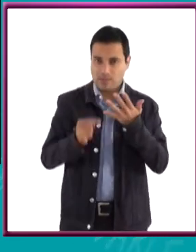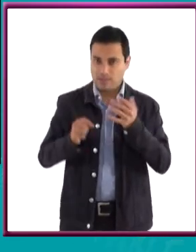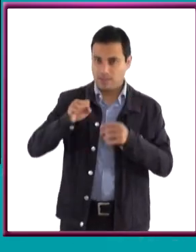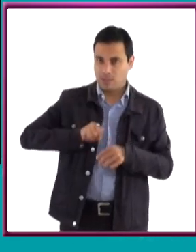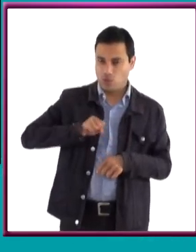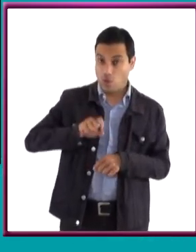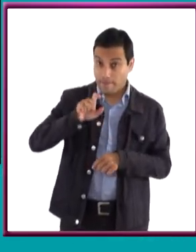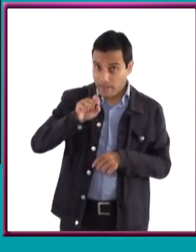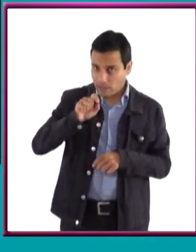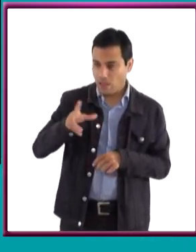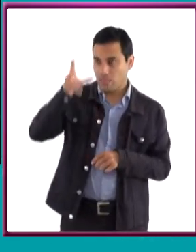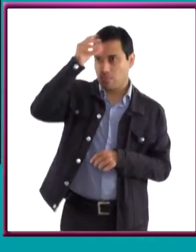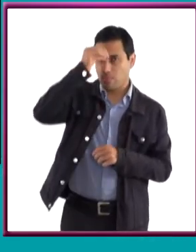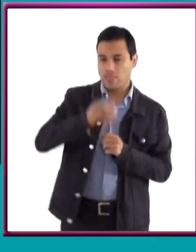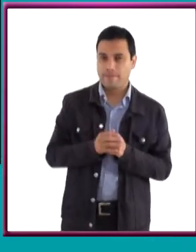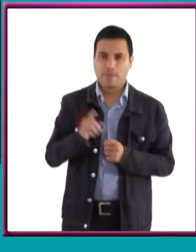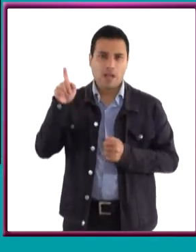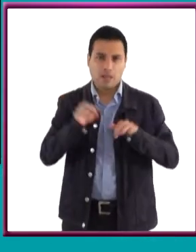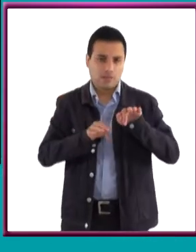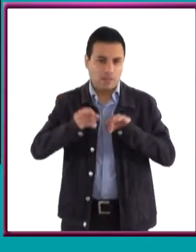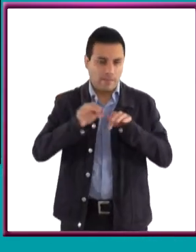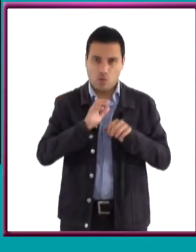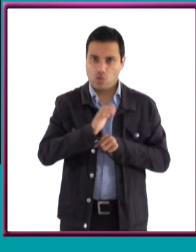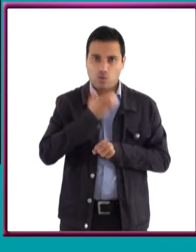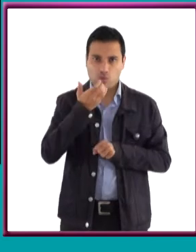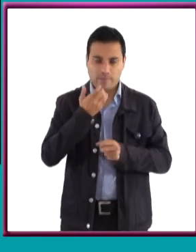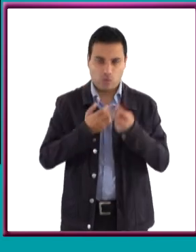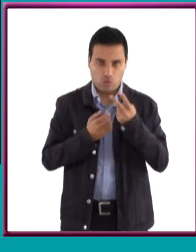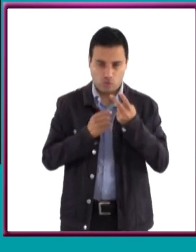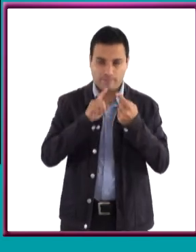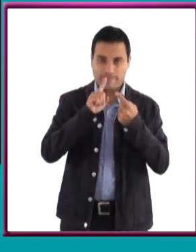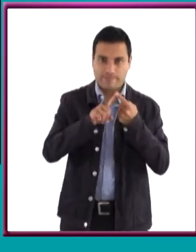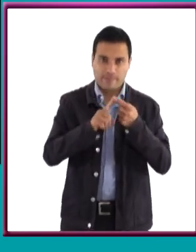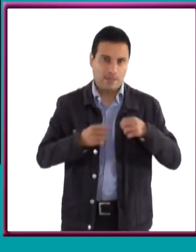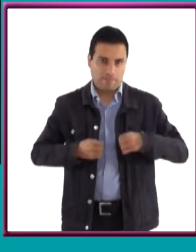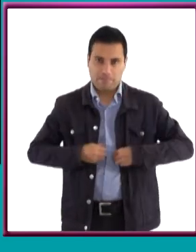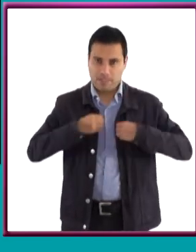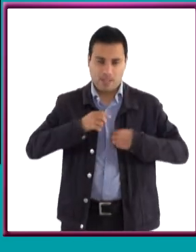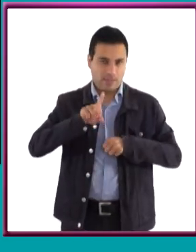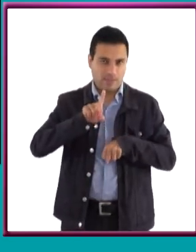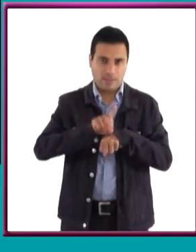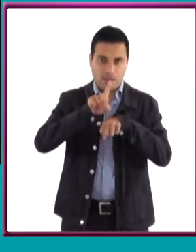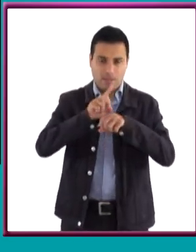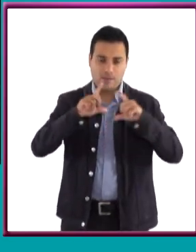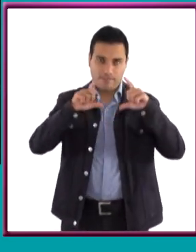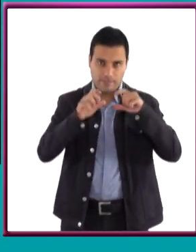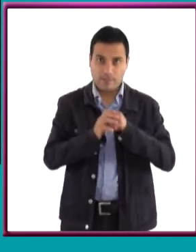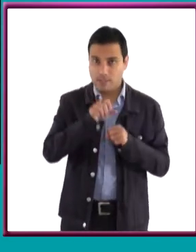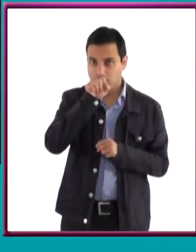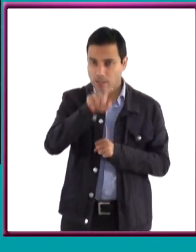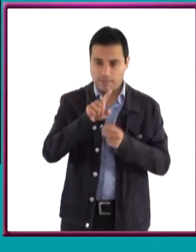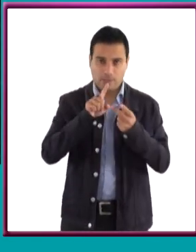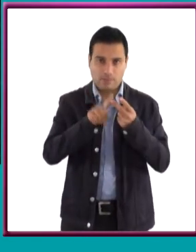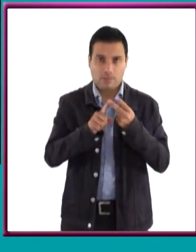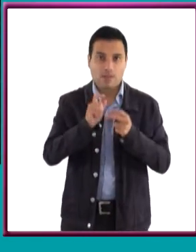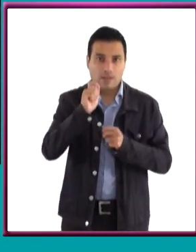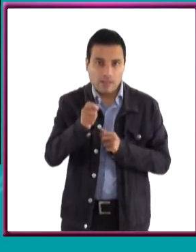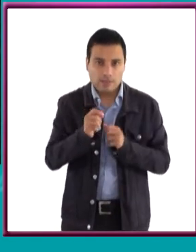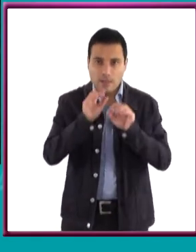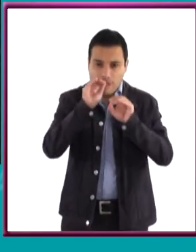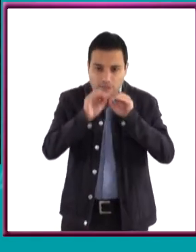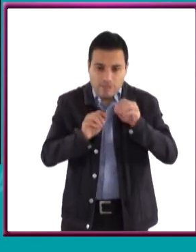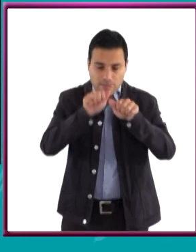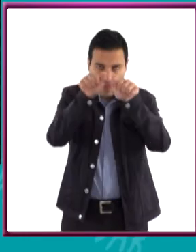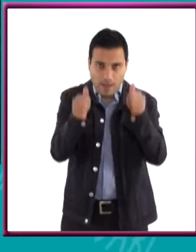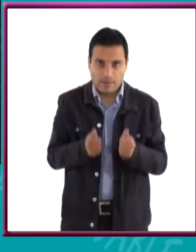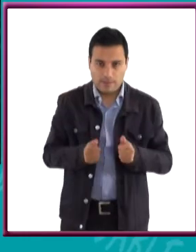XX? En su trabajo combinó 2 aspectos: capturar situaciones de la vida real y al mismo tiempo crear